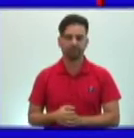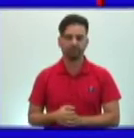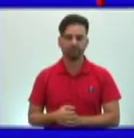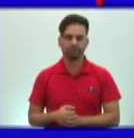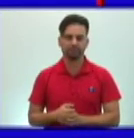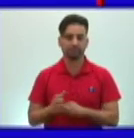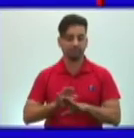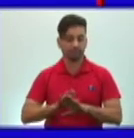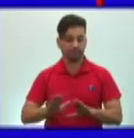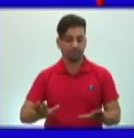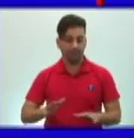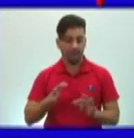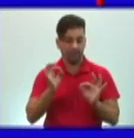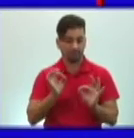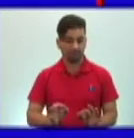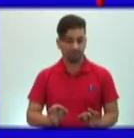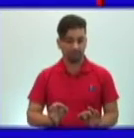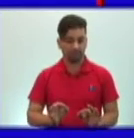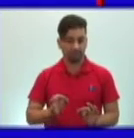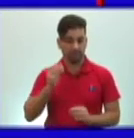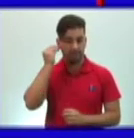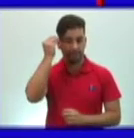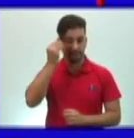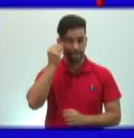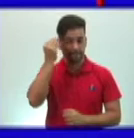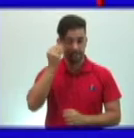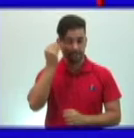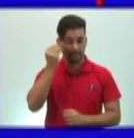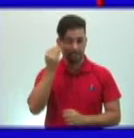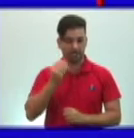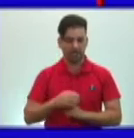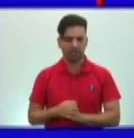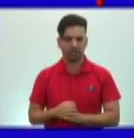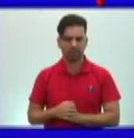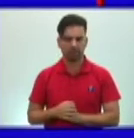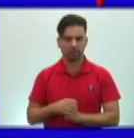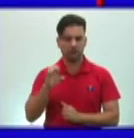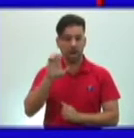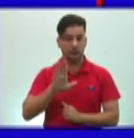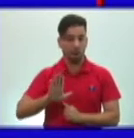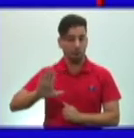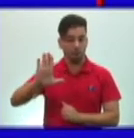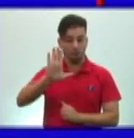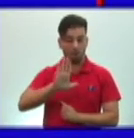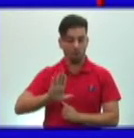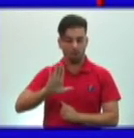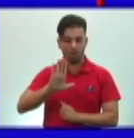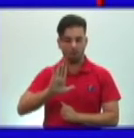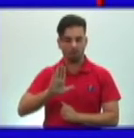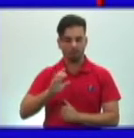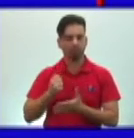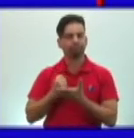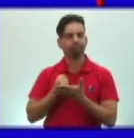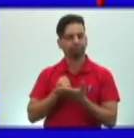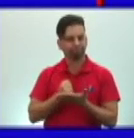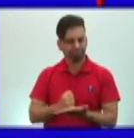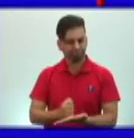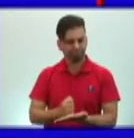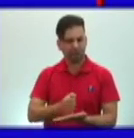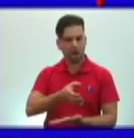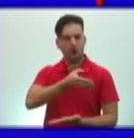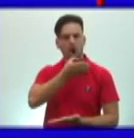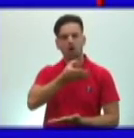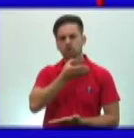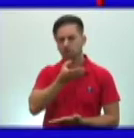estamos diciendo que el pensamiento occidental, específicamente el pensamiento europeo, aportaron las concepciones relacionadas con